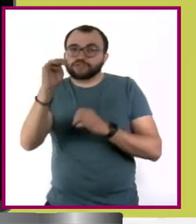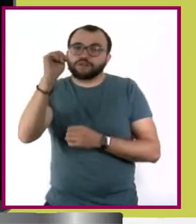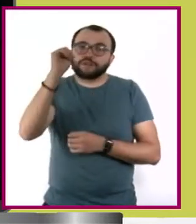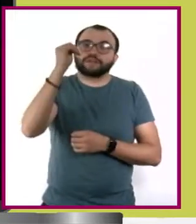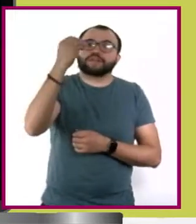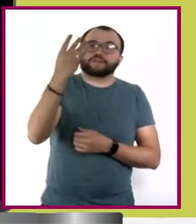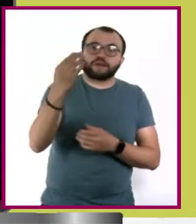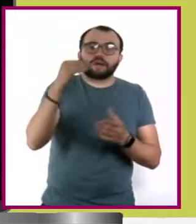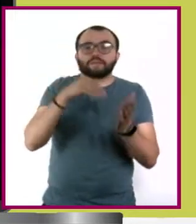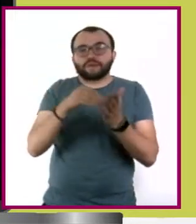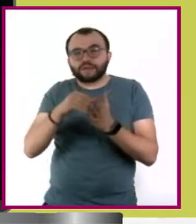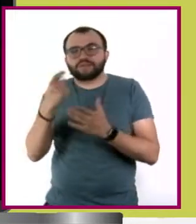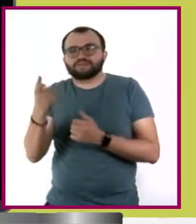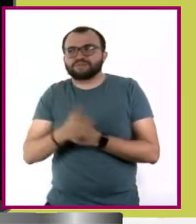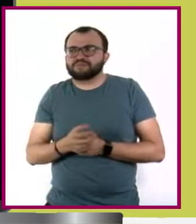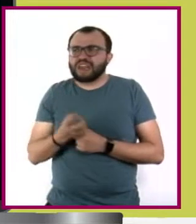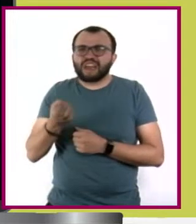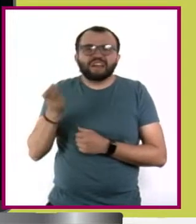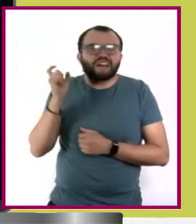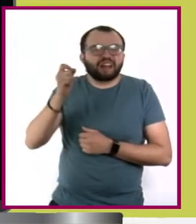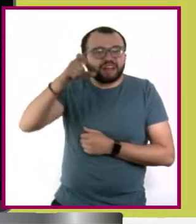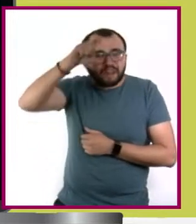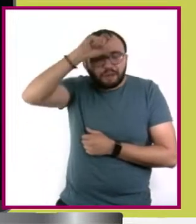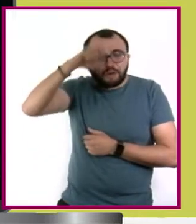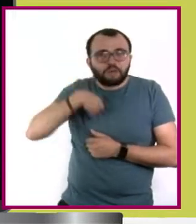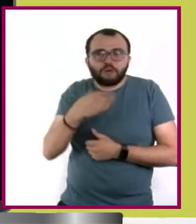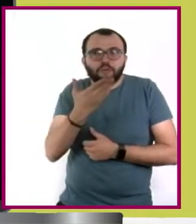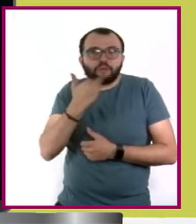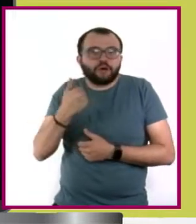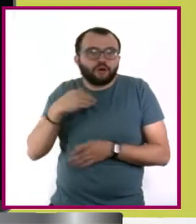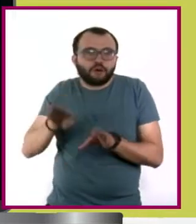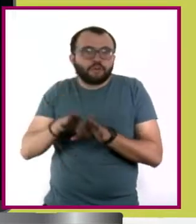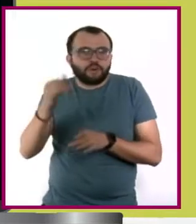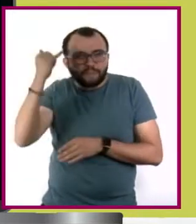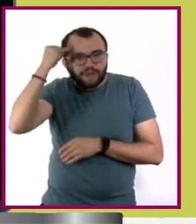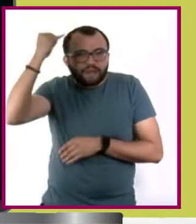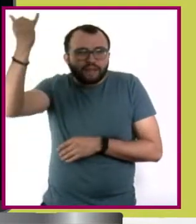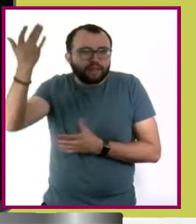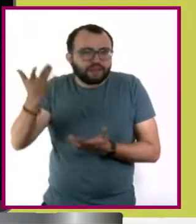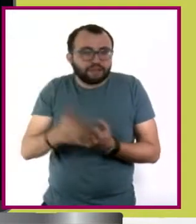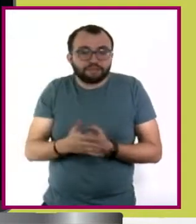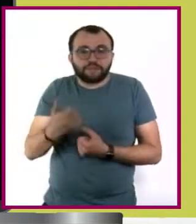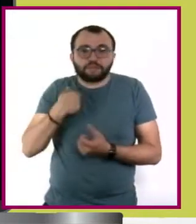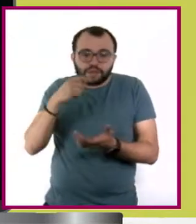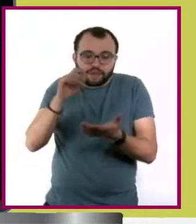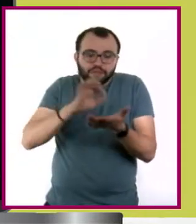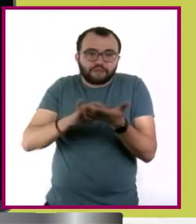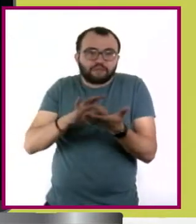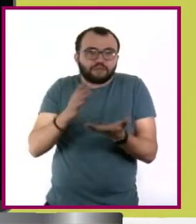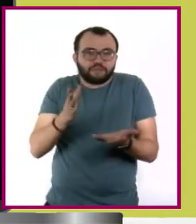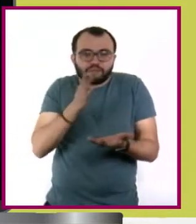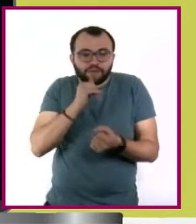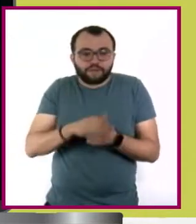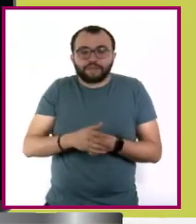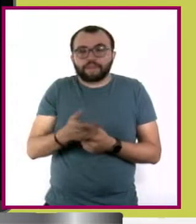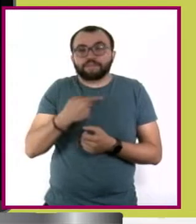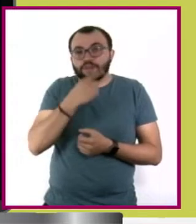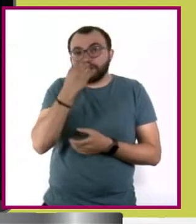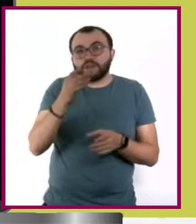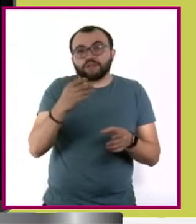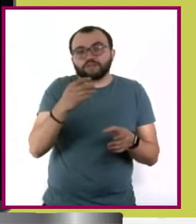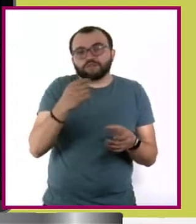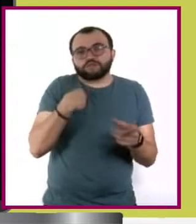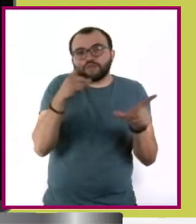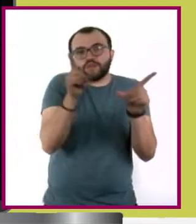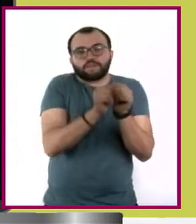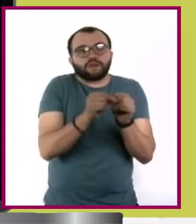9,899 millones de pesos. ¿Y eso qué es? No puedo ni imaginármelo en mi calculadora, ni cabe. En cambio, si te digo, la federación va a disponer de más